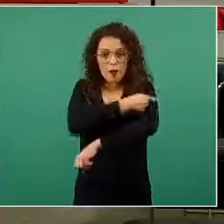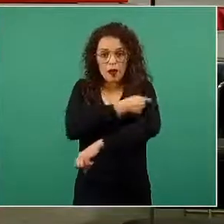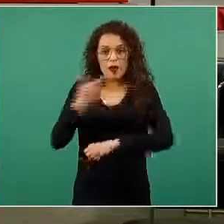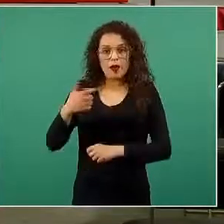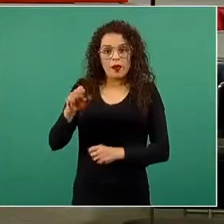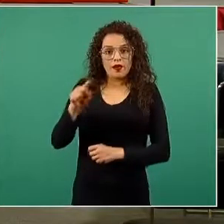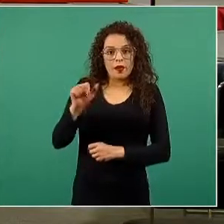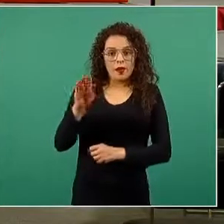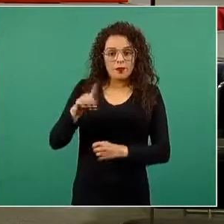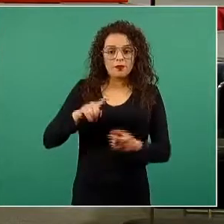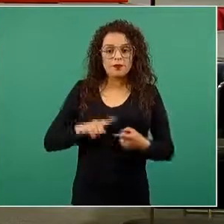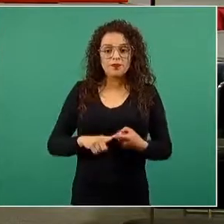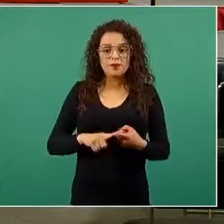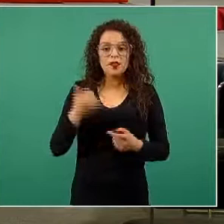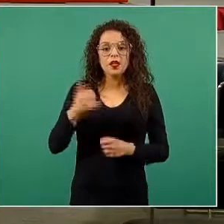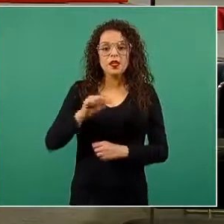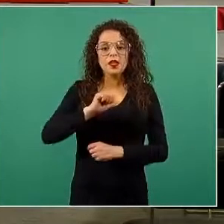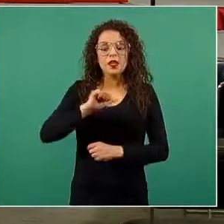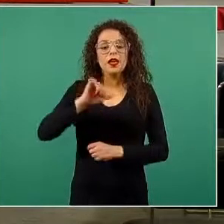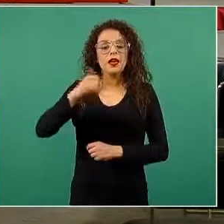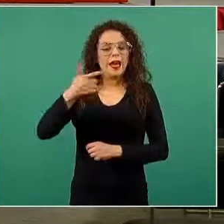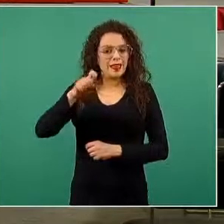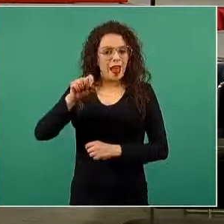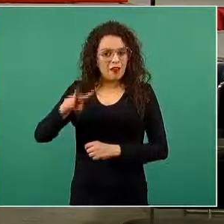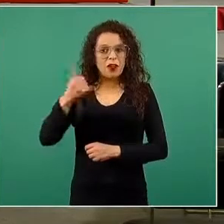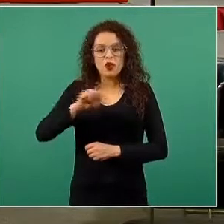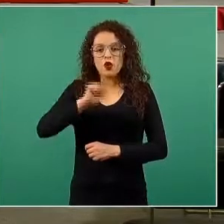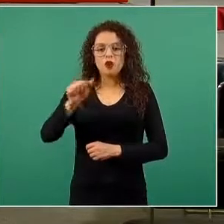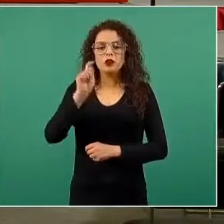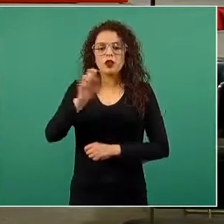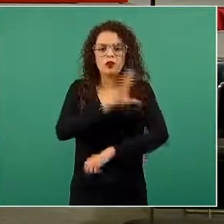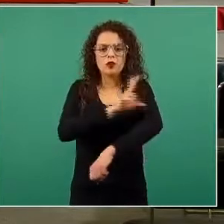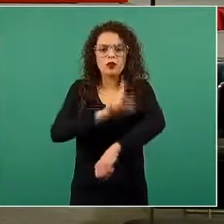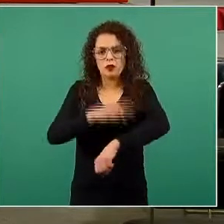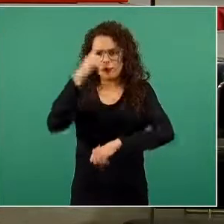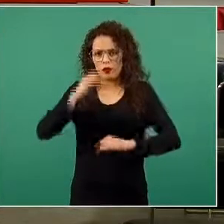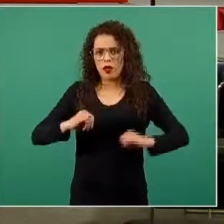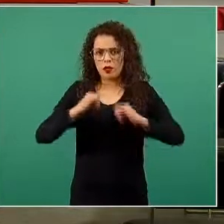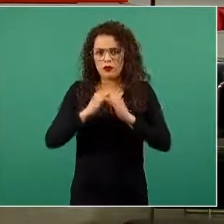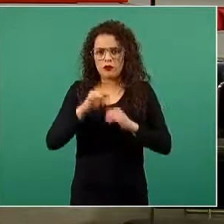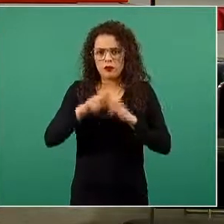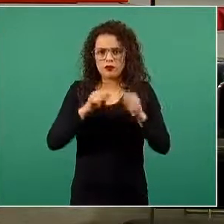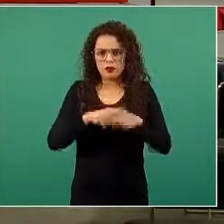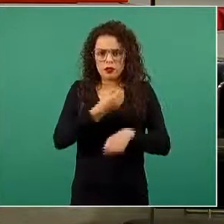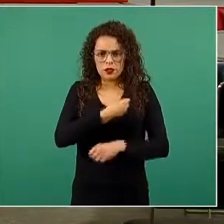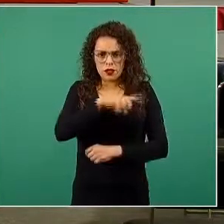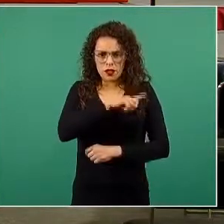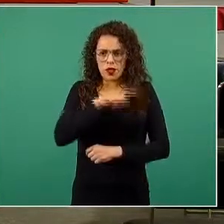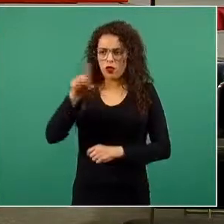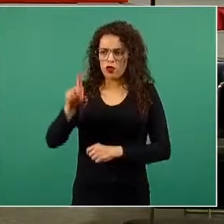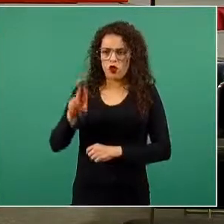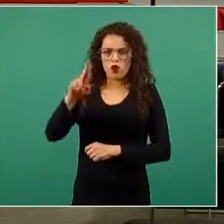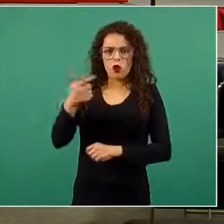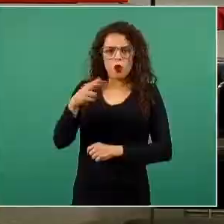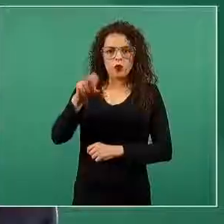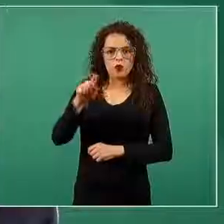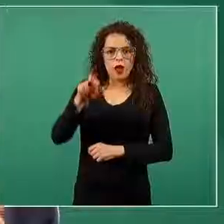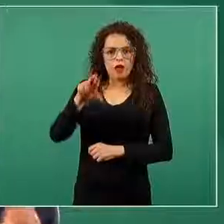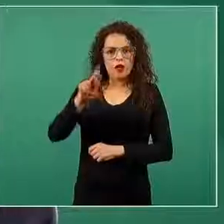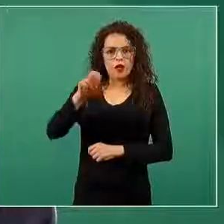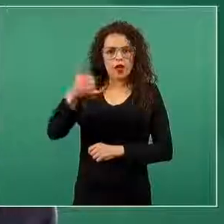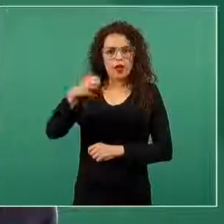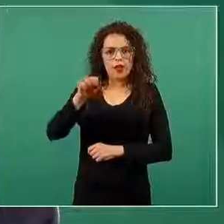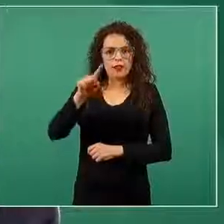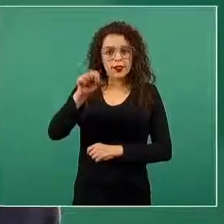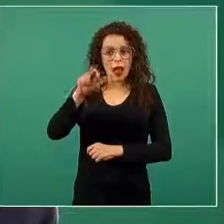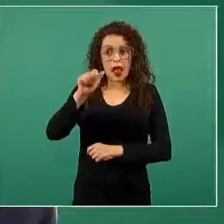GETAF, y también con la Comisión Coordinadora de los Institutos Nacionales de Salud, donde el doctor Gustavo Reyes Terán, el titular, nos ayudó